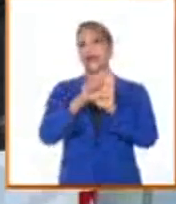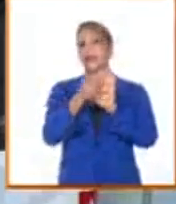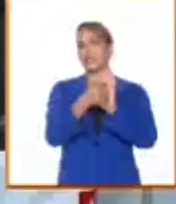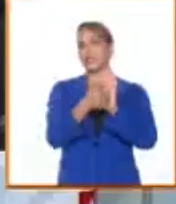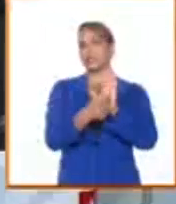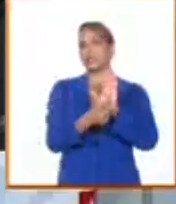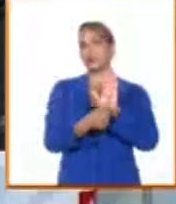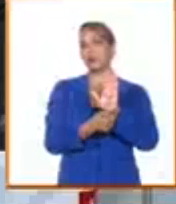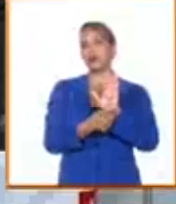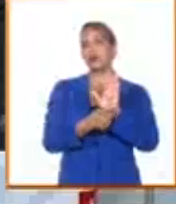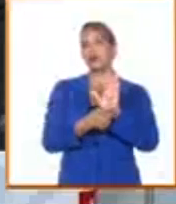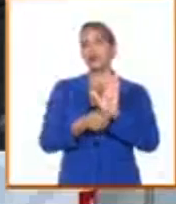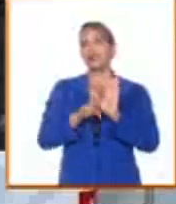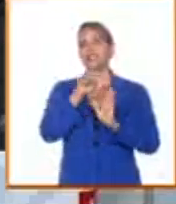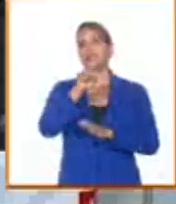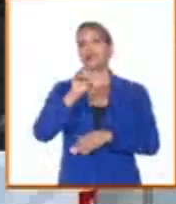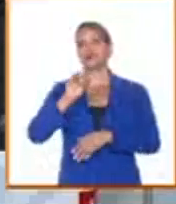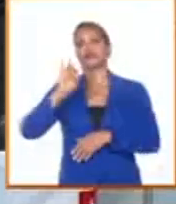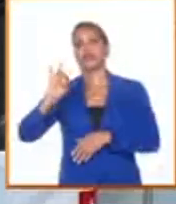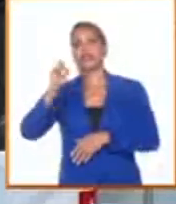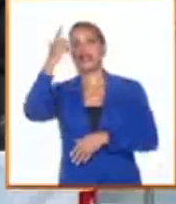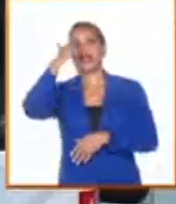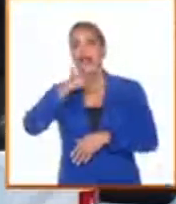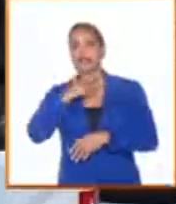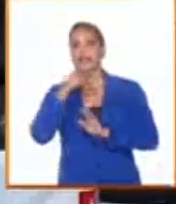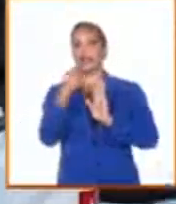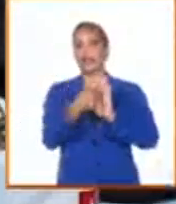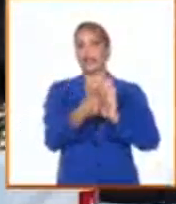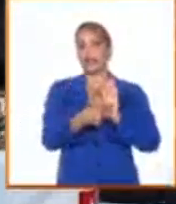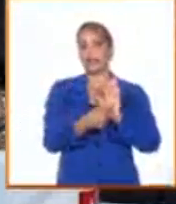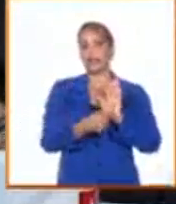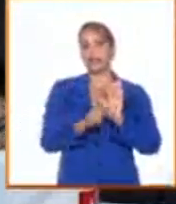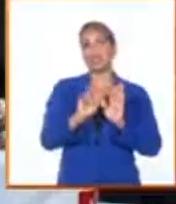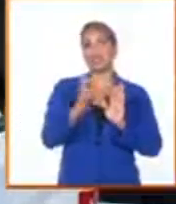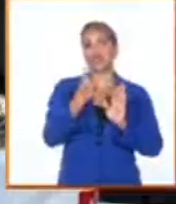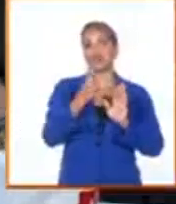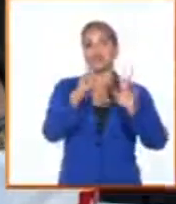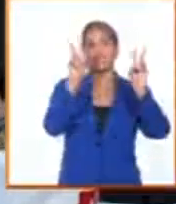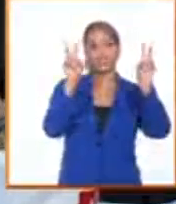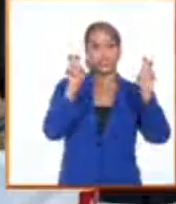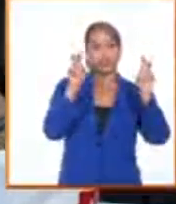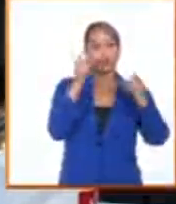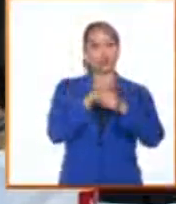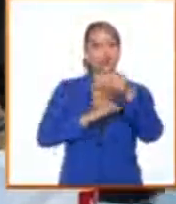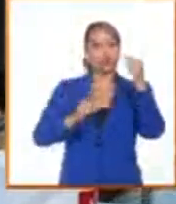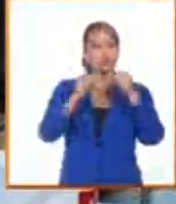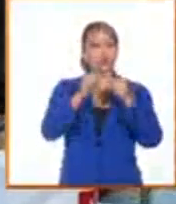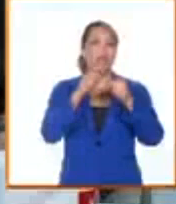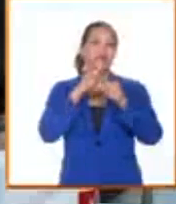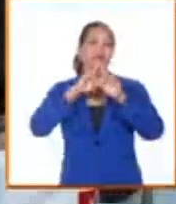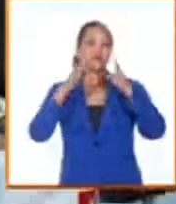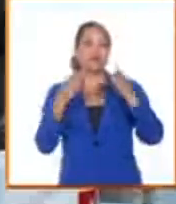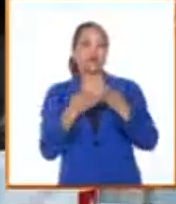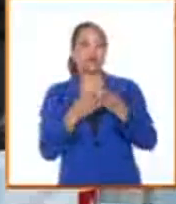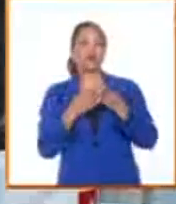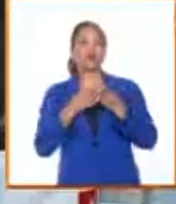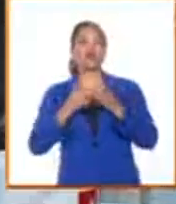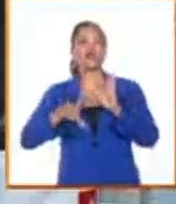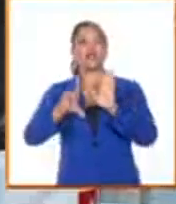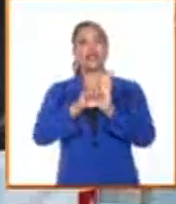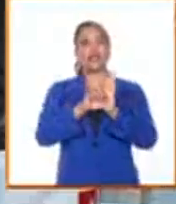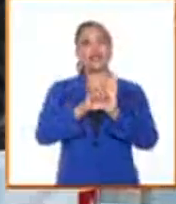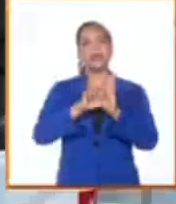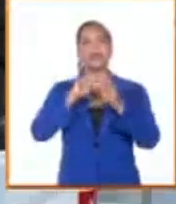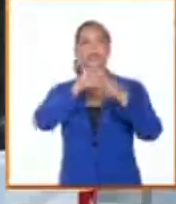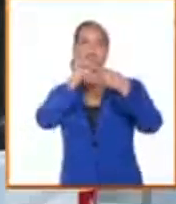tiene 107 artículos y dos títulos fundamentales, que uno habla de todo lo que concierne a la generalidad de la ley y un